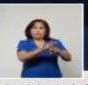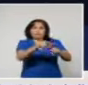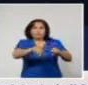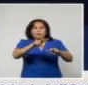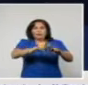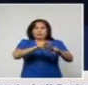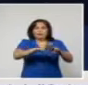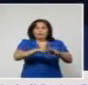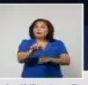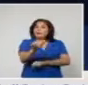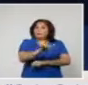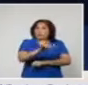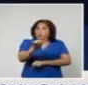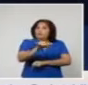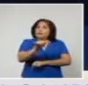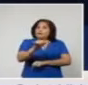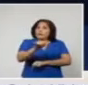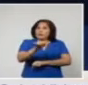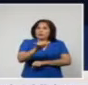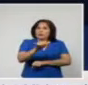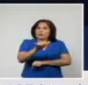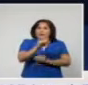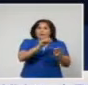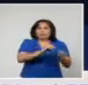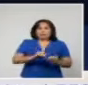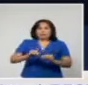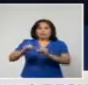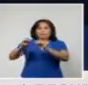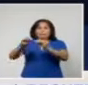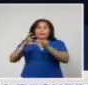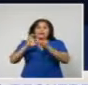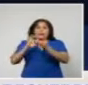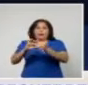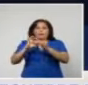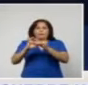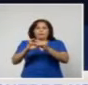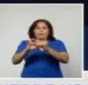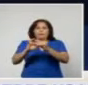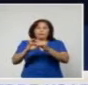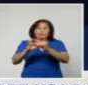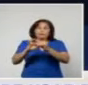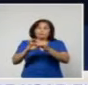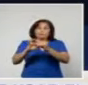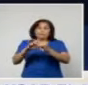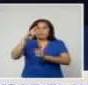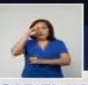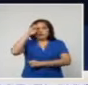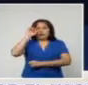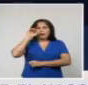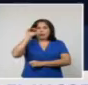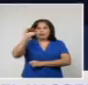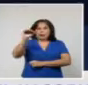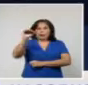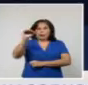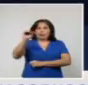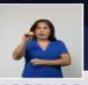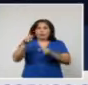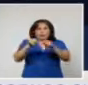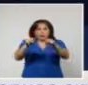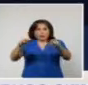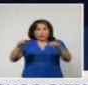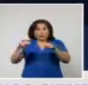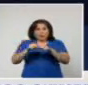también pues pasaron al estado de grave, que se encuentra ingresada en la sala de